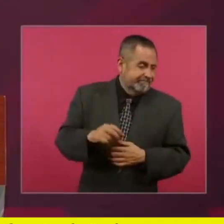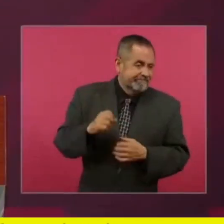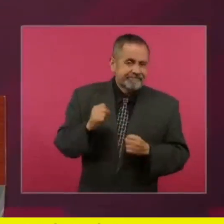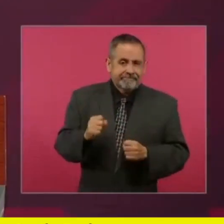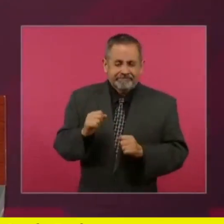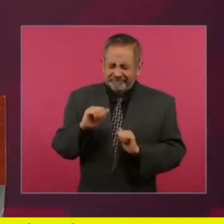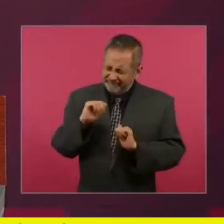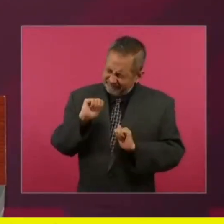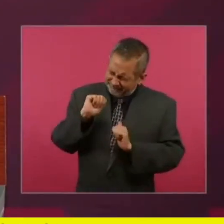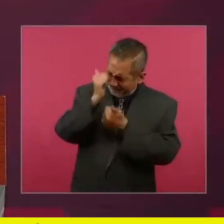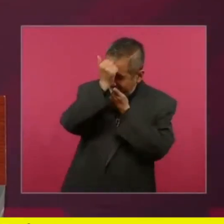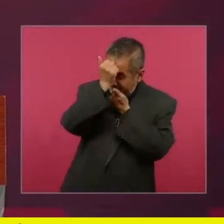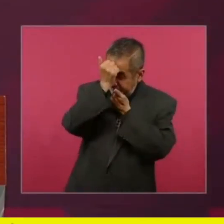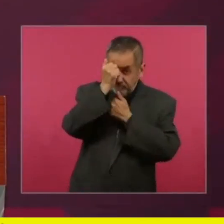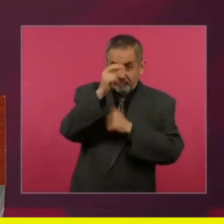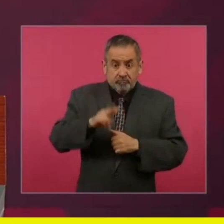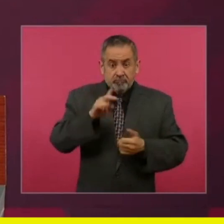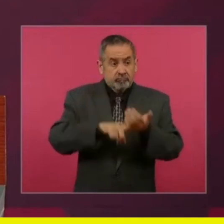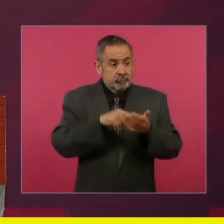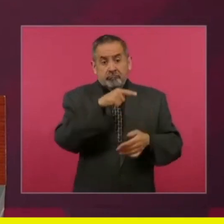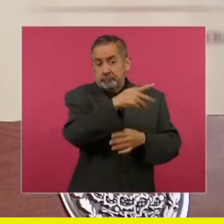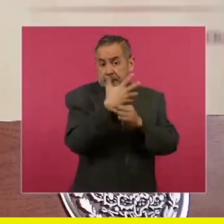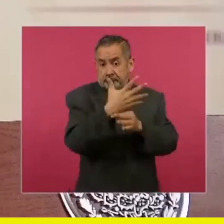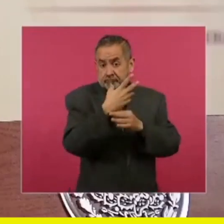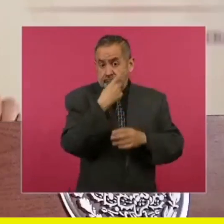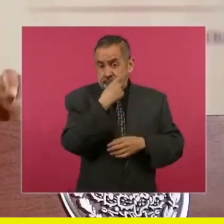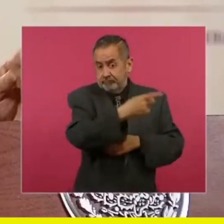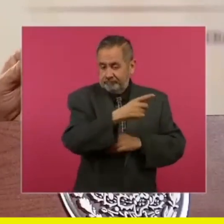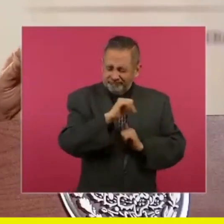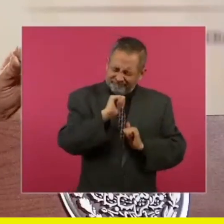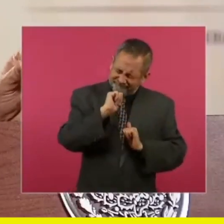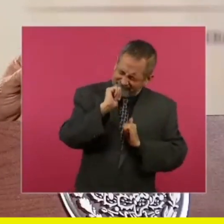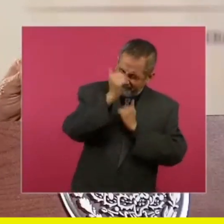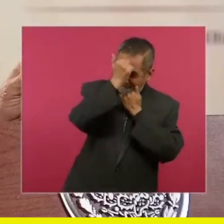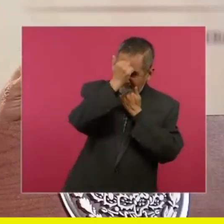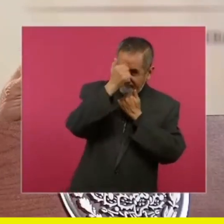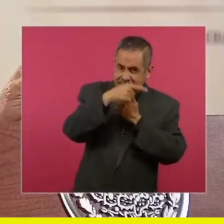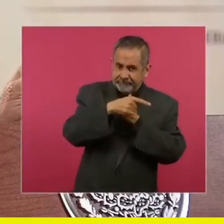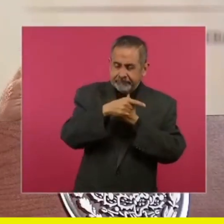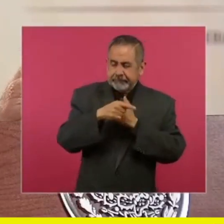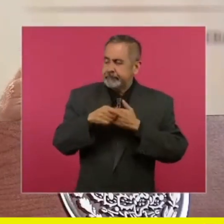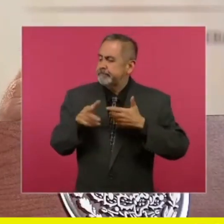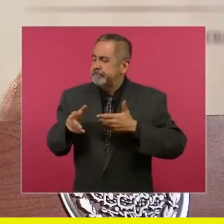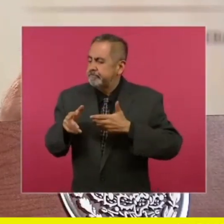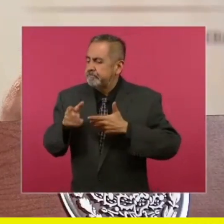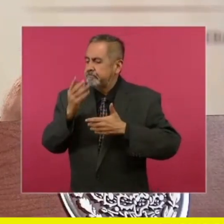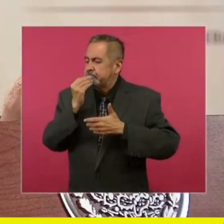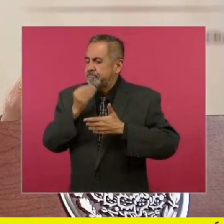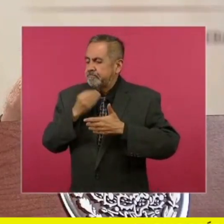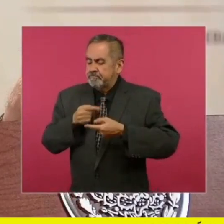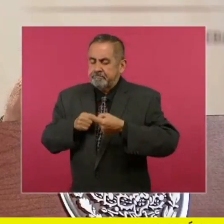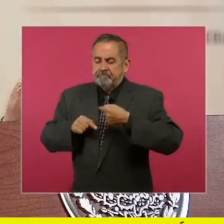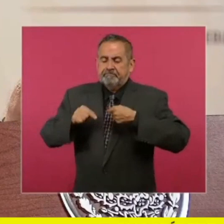así de que en ese entonces tuvo que dar marcha atrás